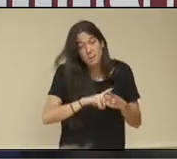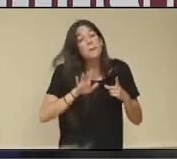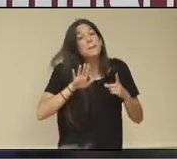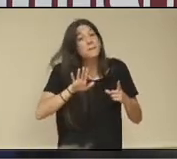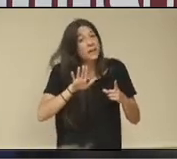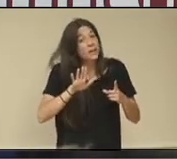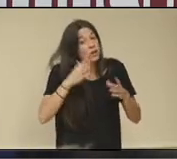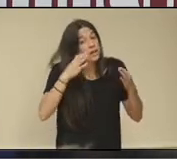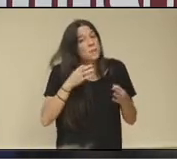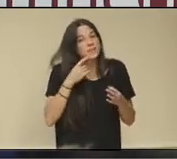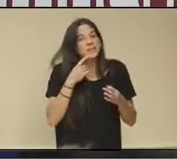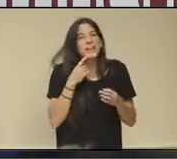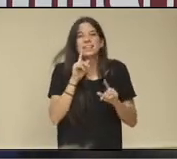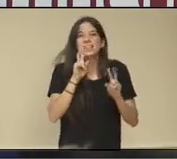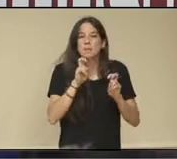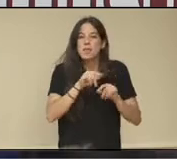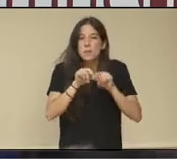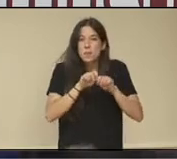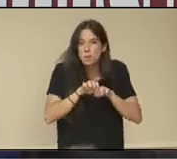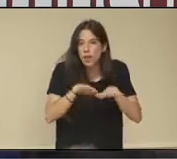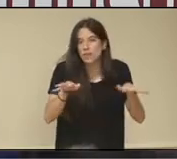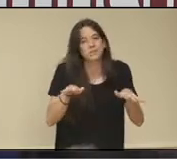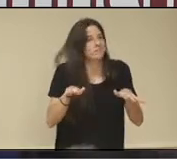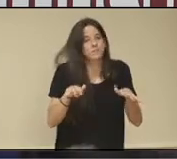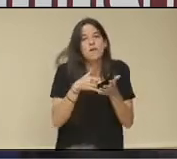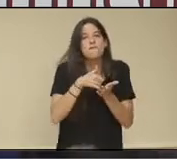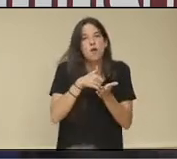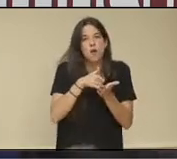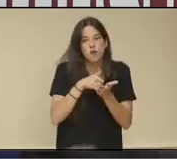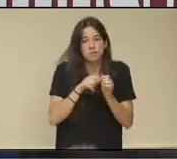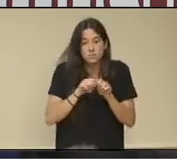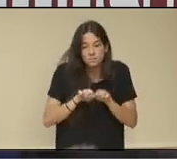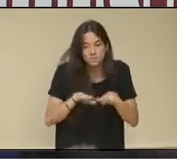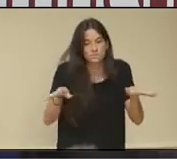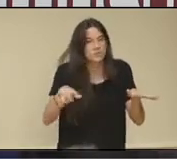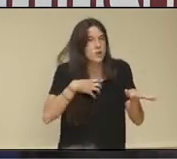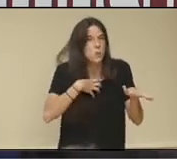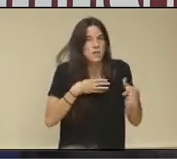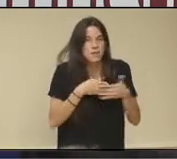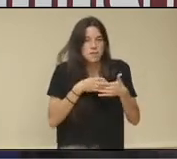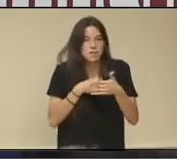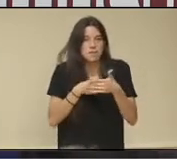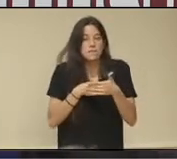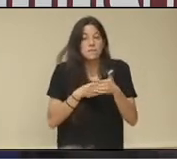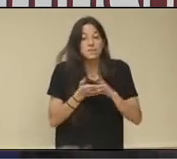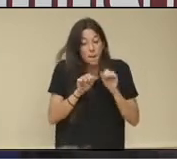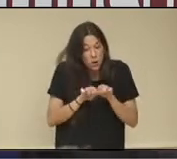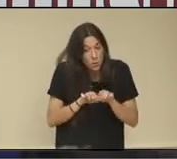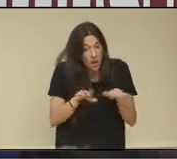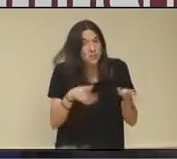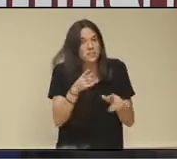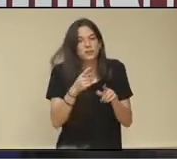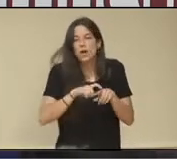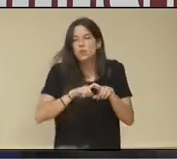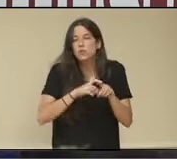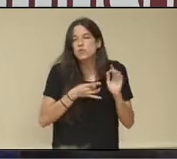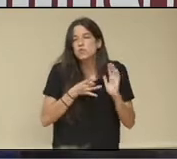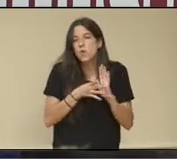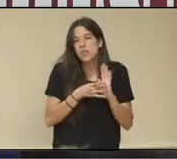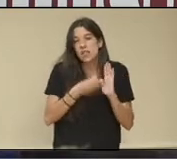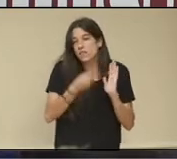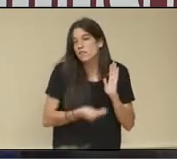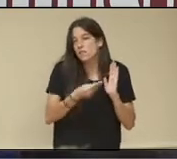es deficiente en propagación, es decir, no puede propagarse. Y la propagación es una cualidad fundamental que tienen los